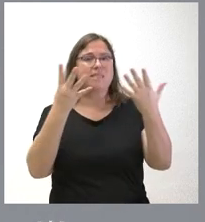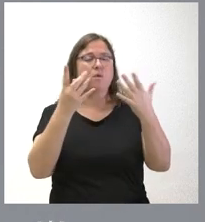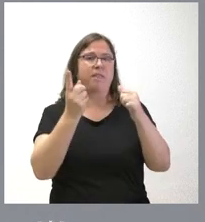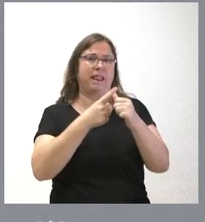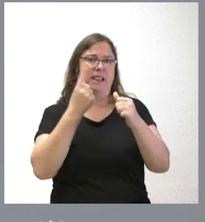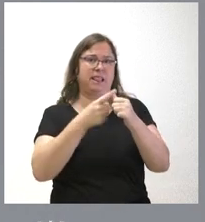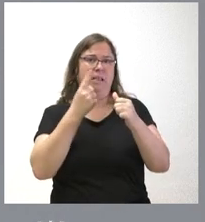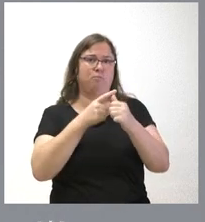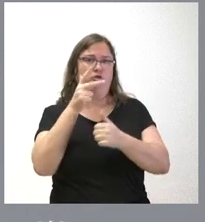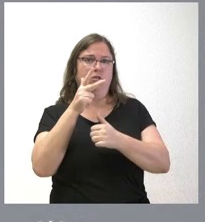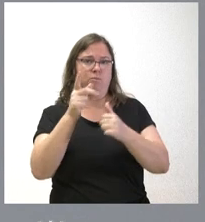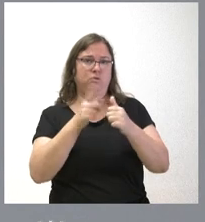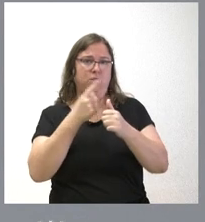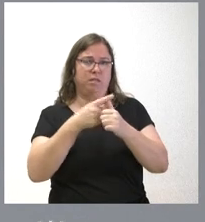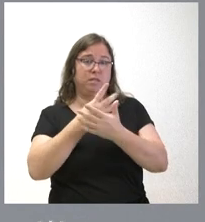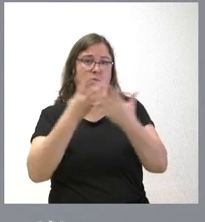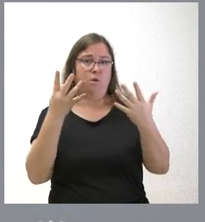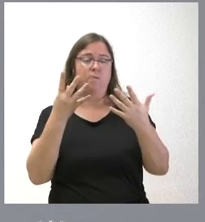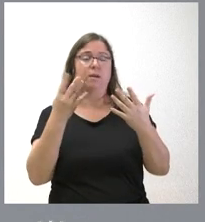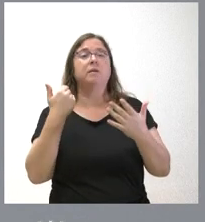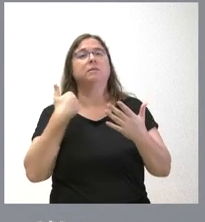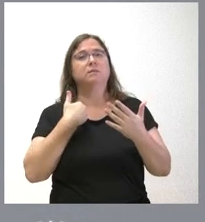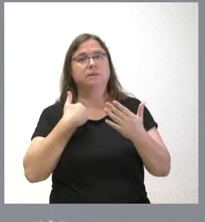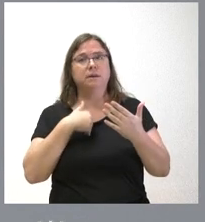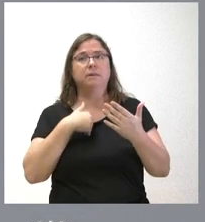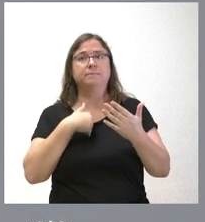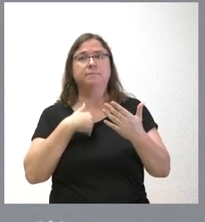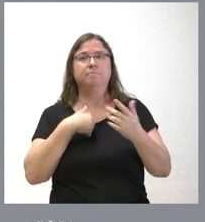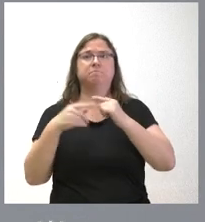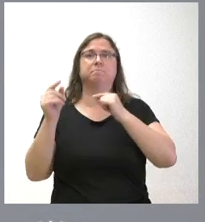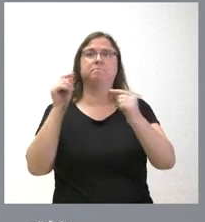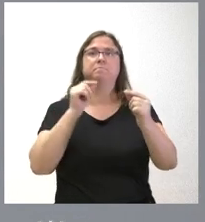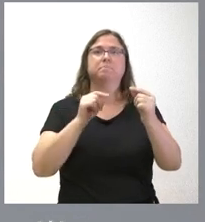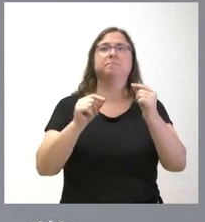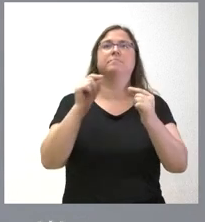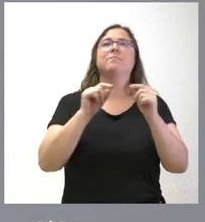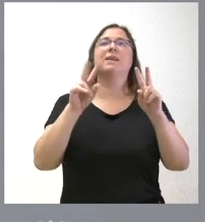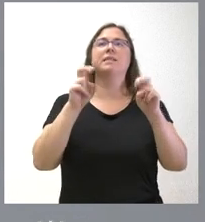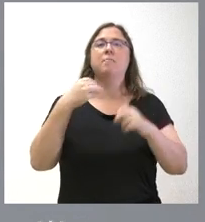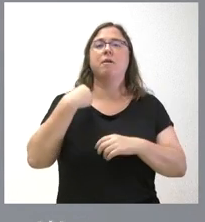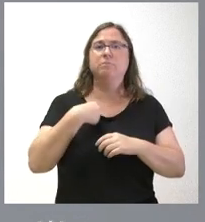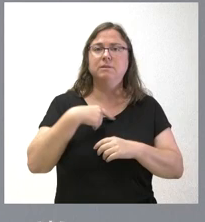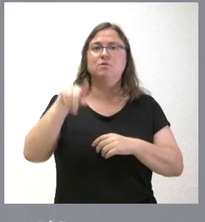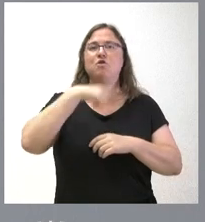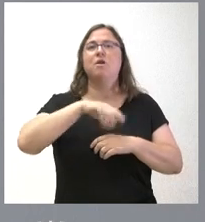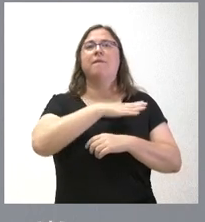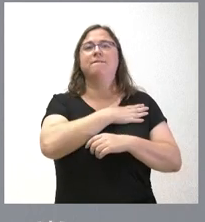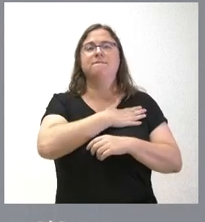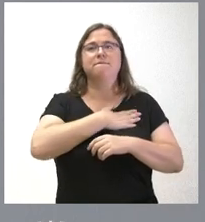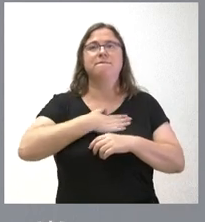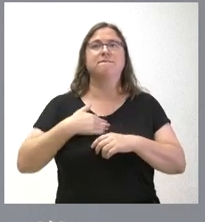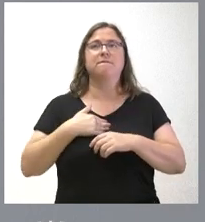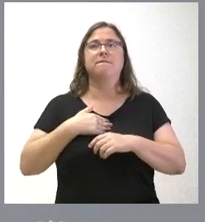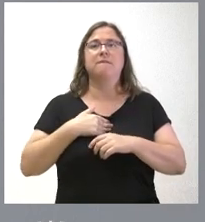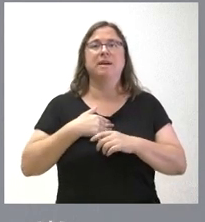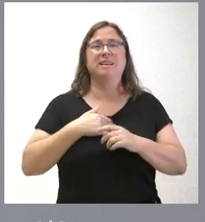el kilómetro ya fue objeto de debate nosotros este asunto también lo hemos querido sacar del